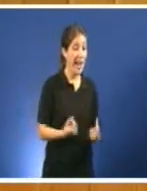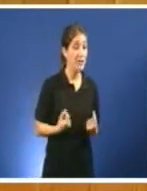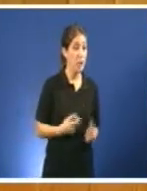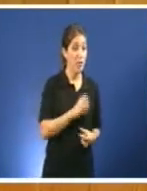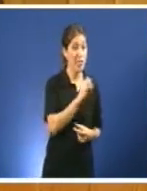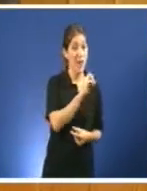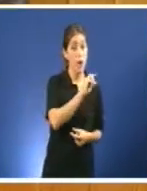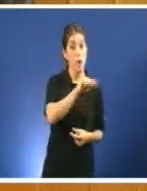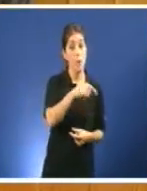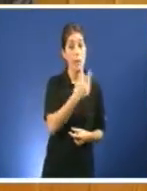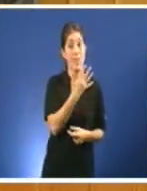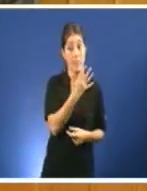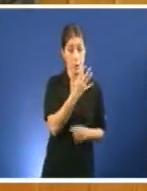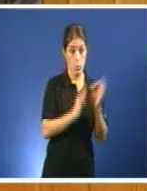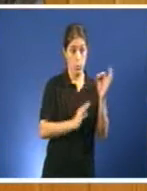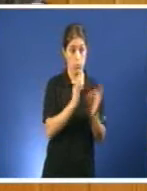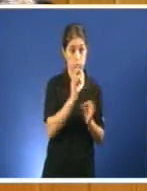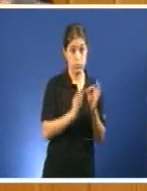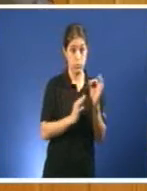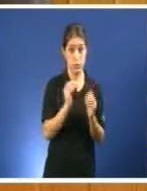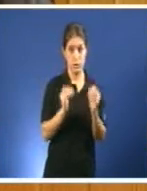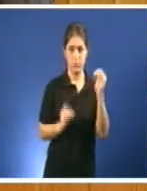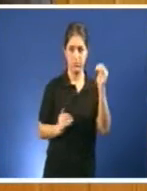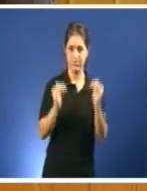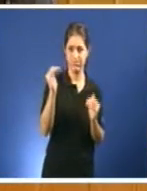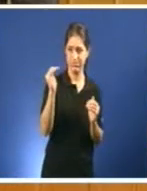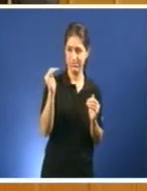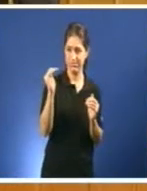0,5 contemplado nestes orzamentos.